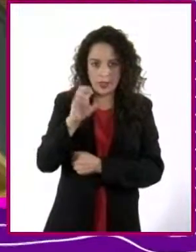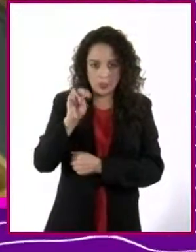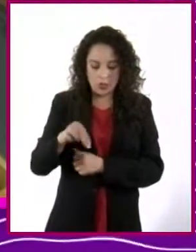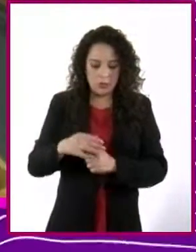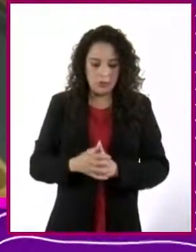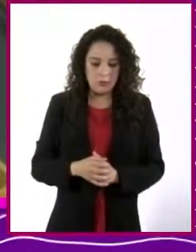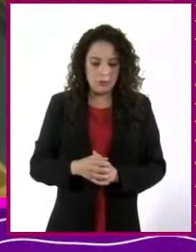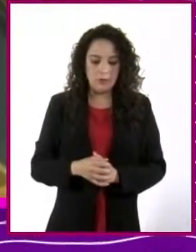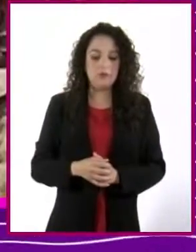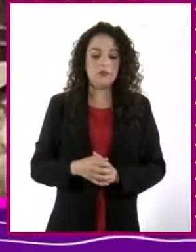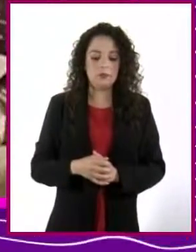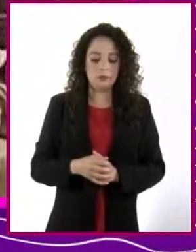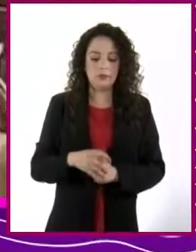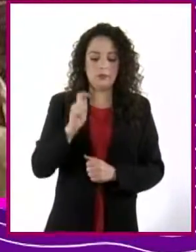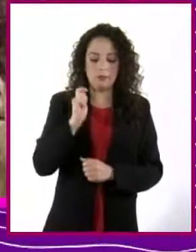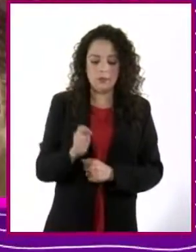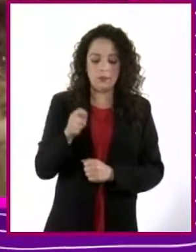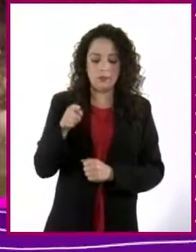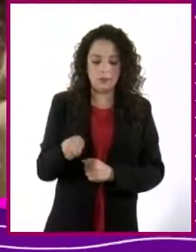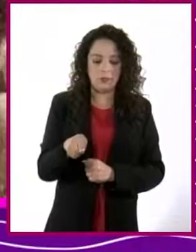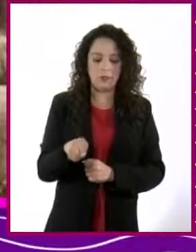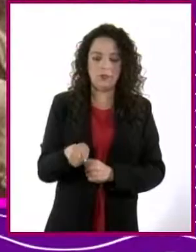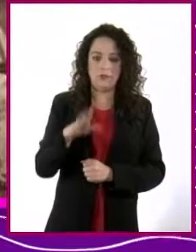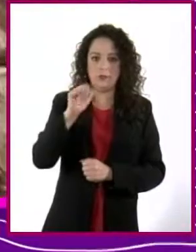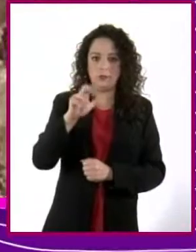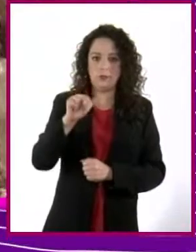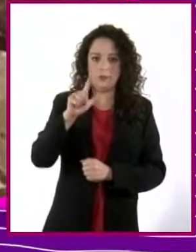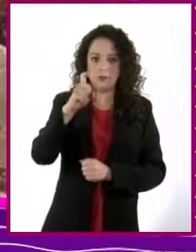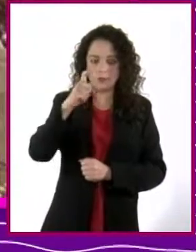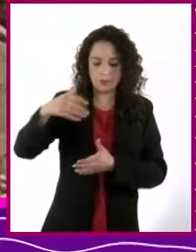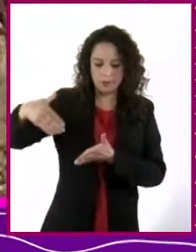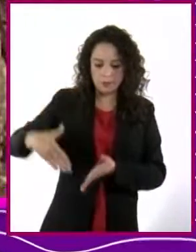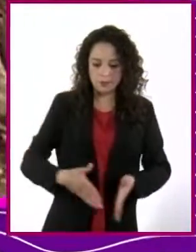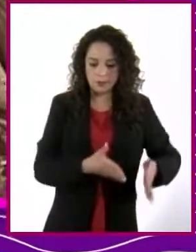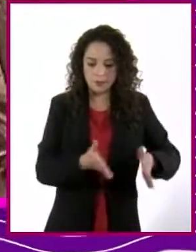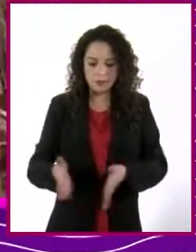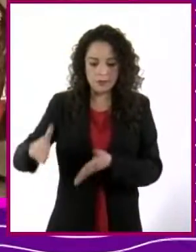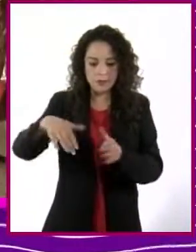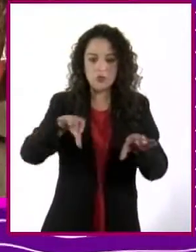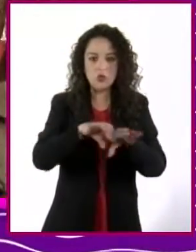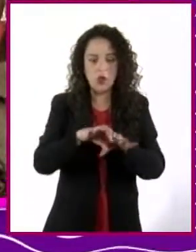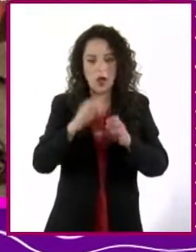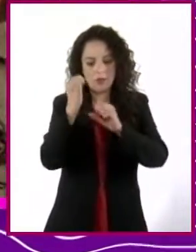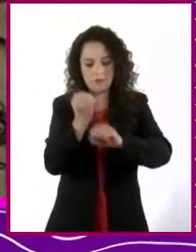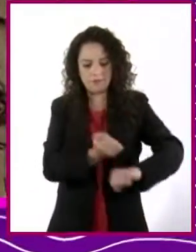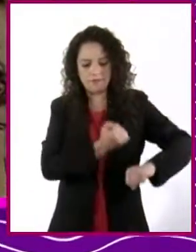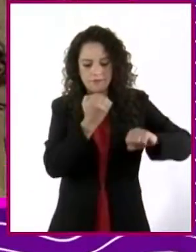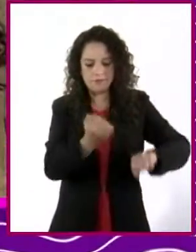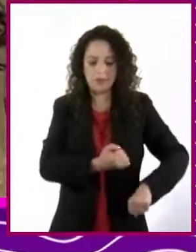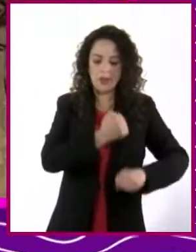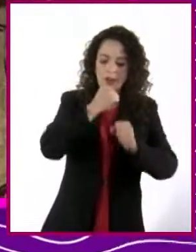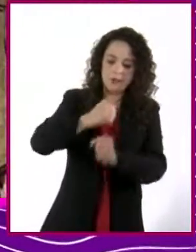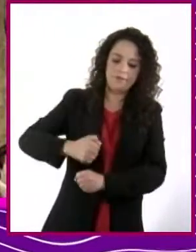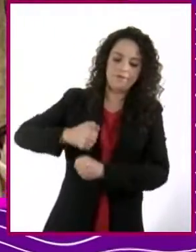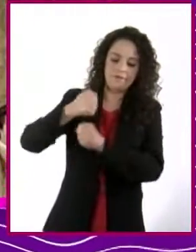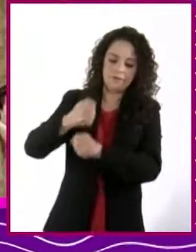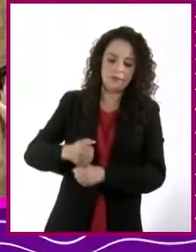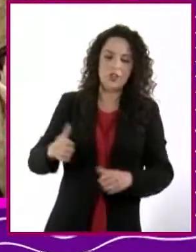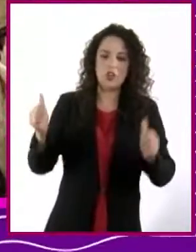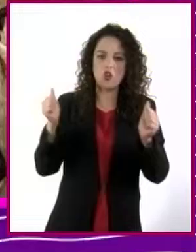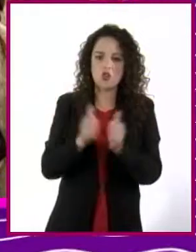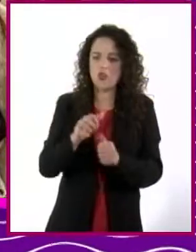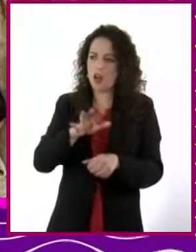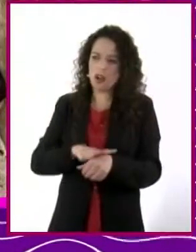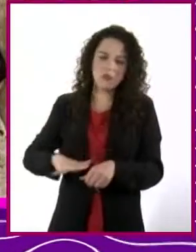acequias, es decir, canales que conducían el comercio en trajineras con mercancías de las colonias de todo